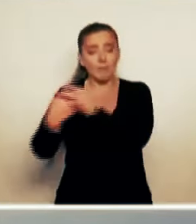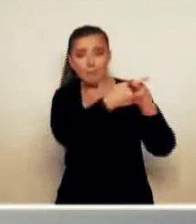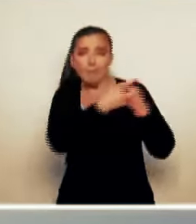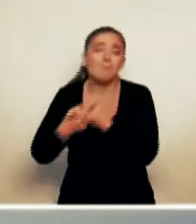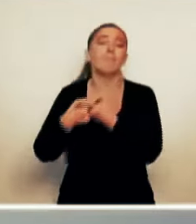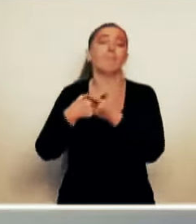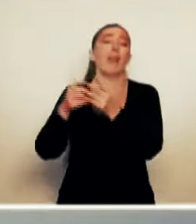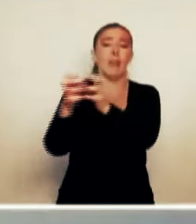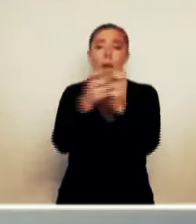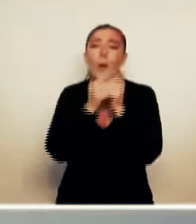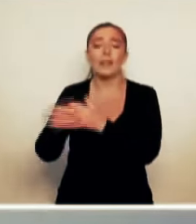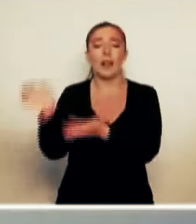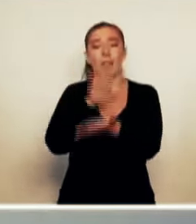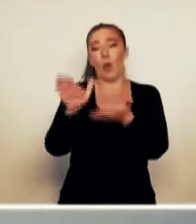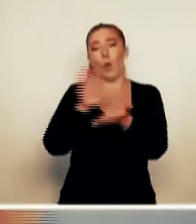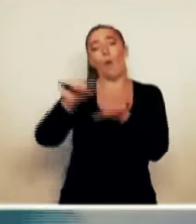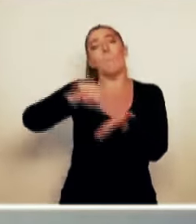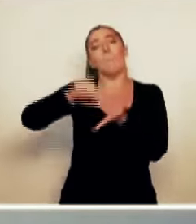ese país,